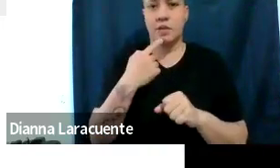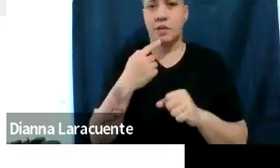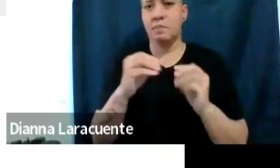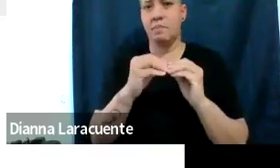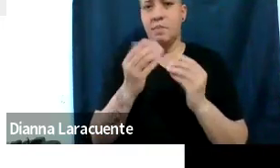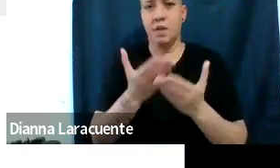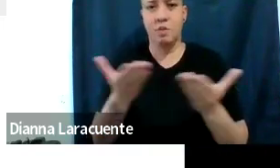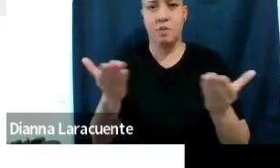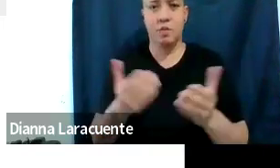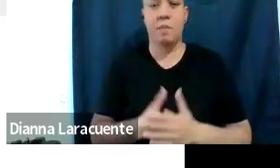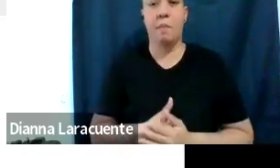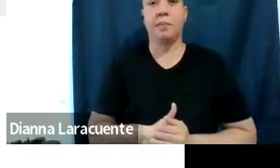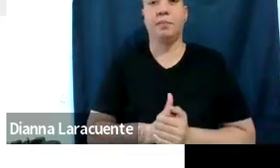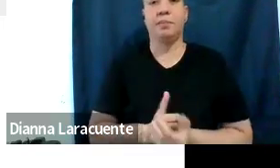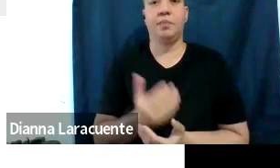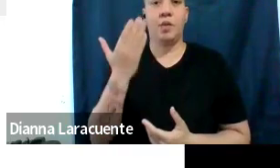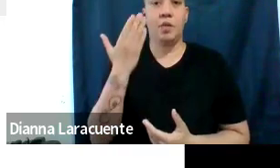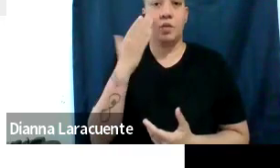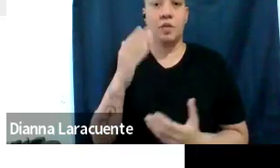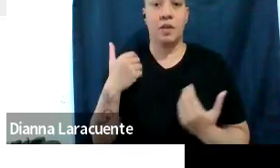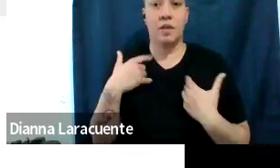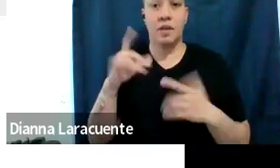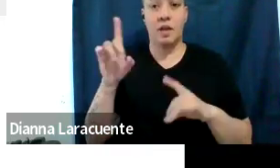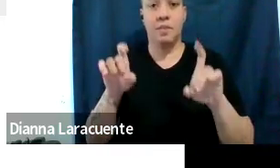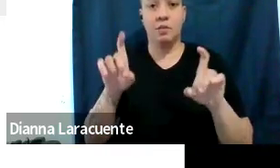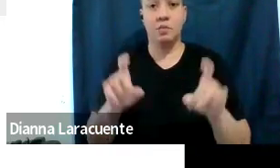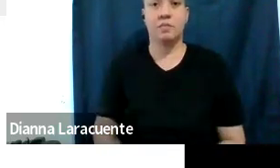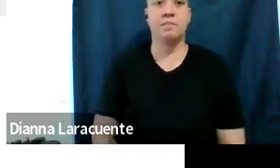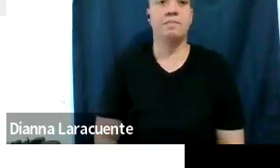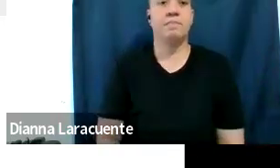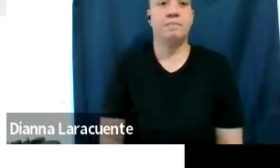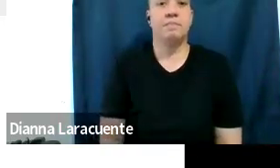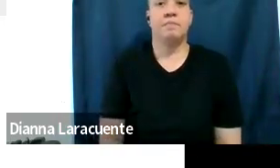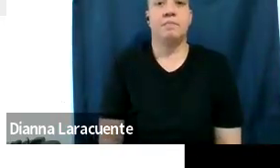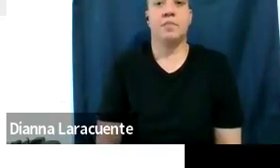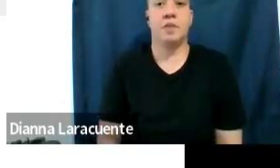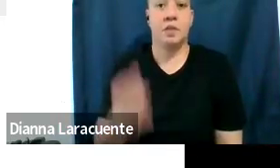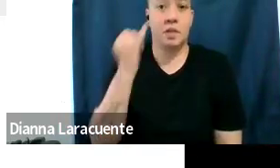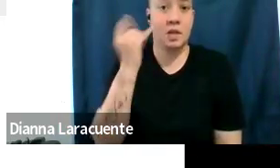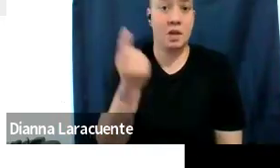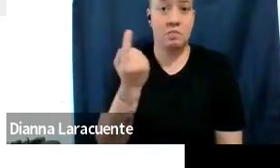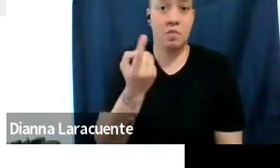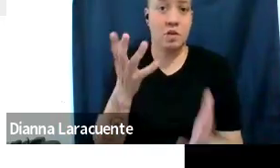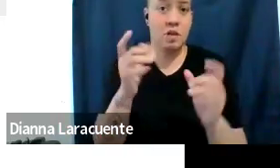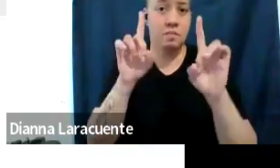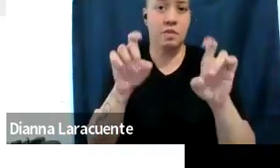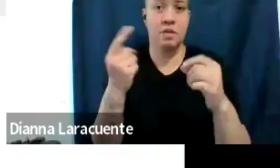cosas, pero no sé si tengan preguntas o si hay alguien que quiera preguntar